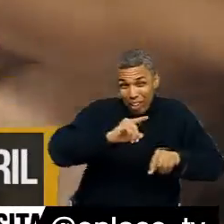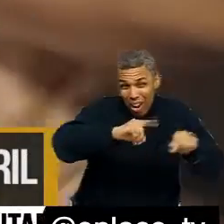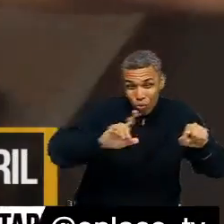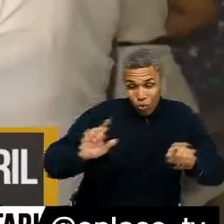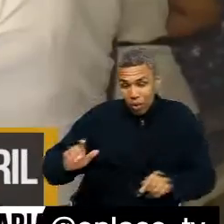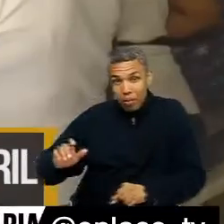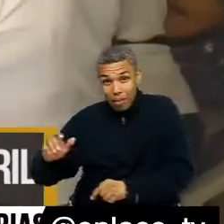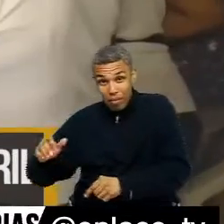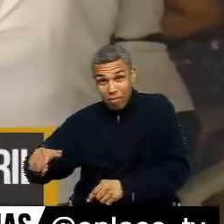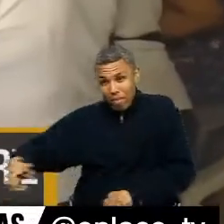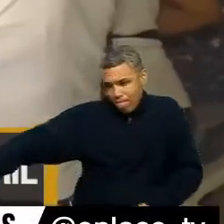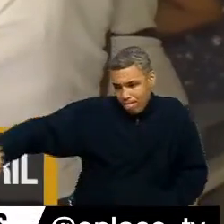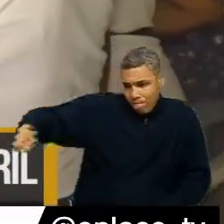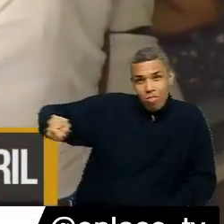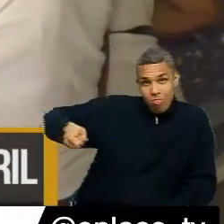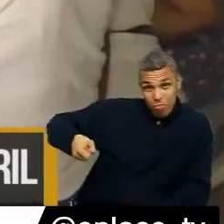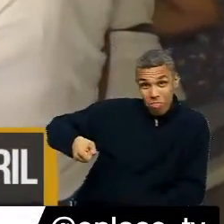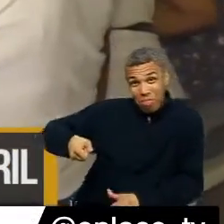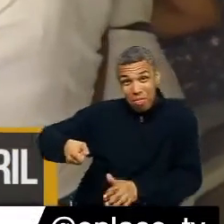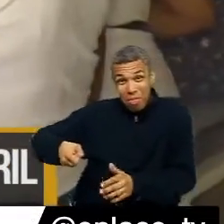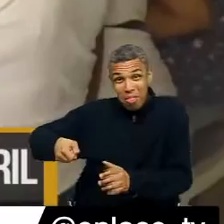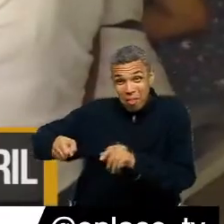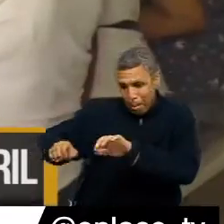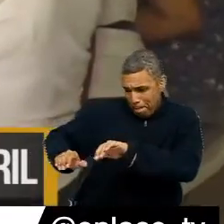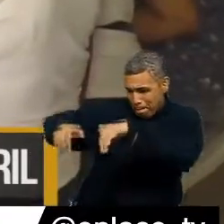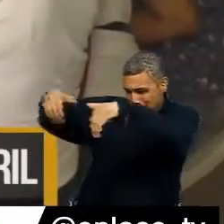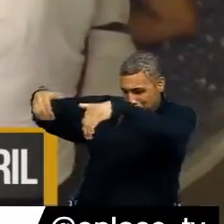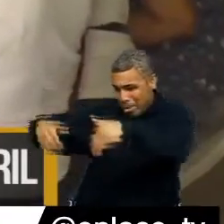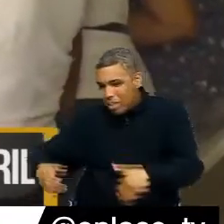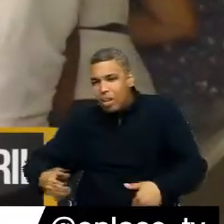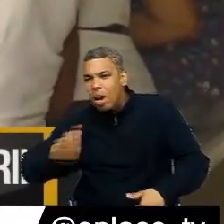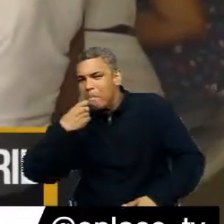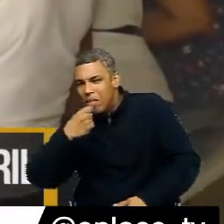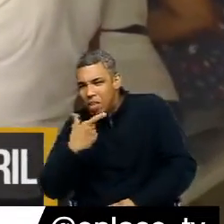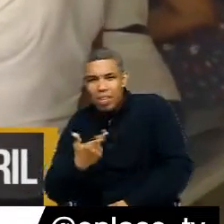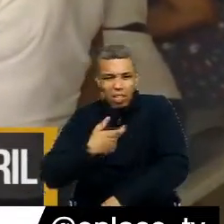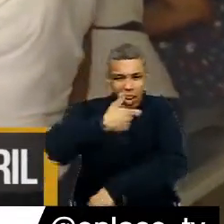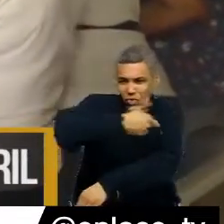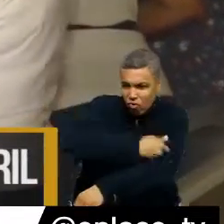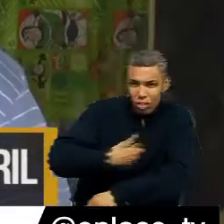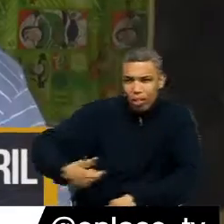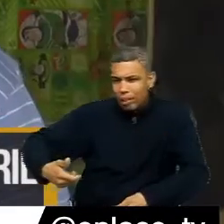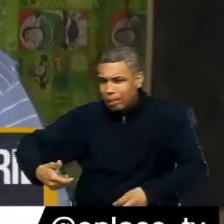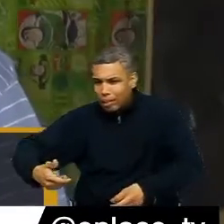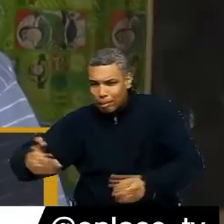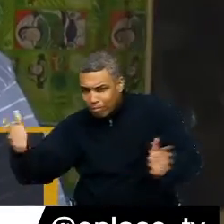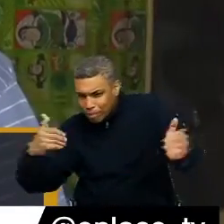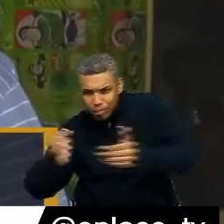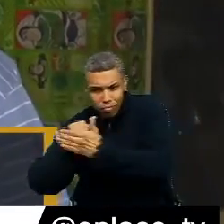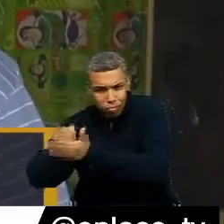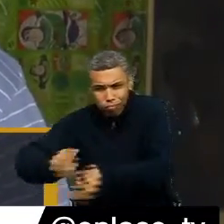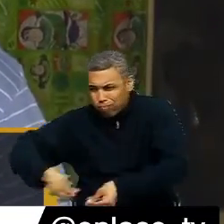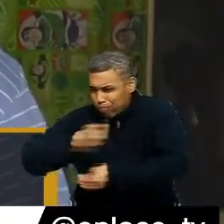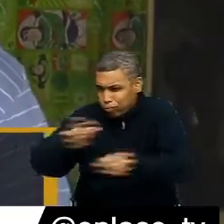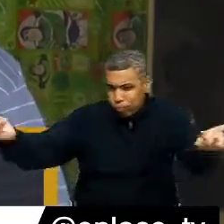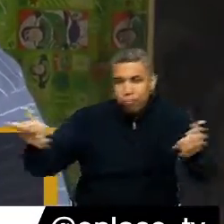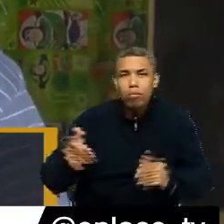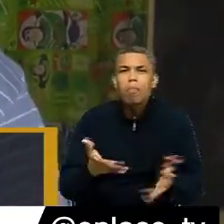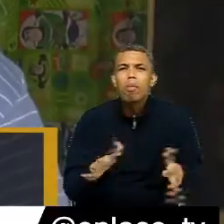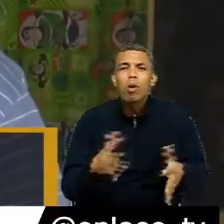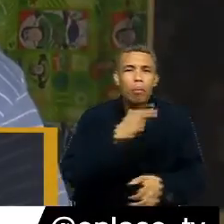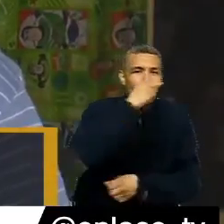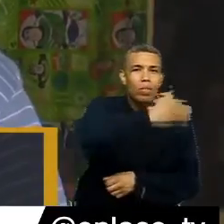necesarios y los cuales estamos dando de manera gratuita a los niños. Yo creo que hemos atendido por lo menos unos 150 de